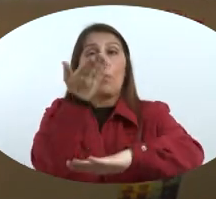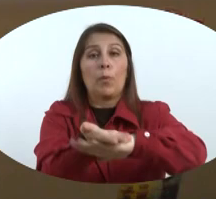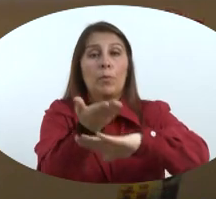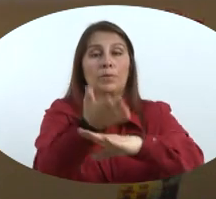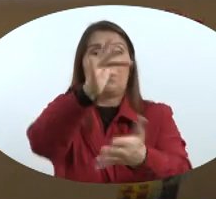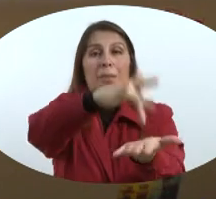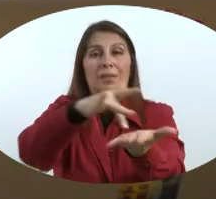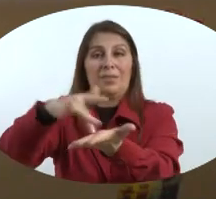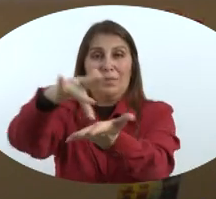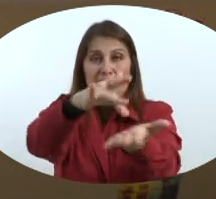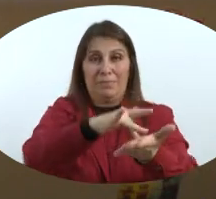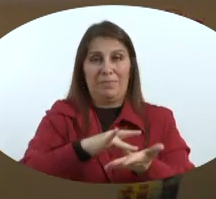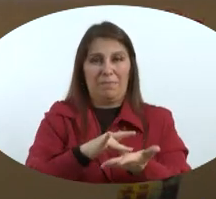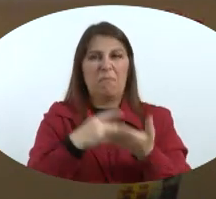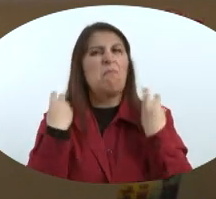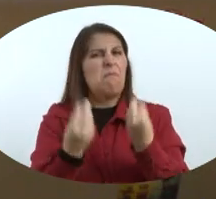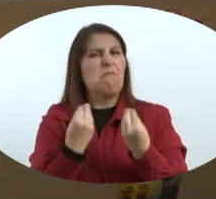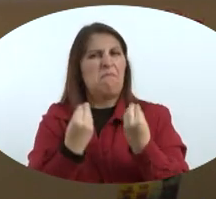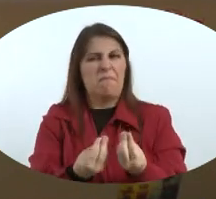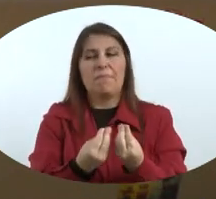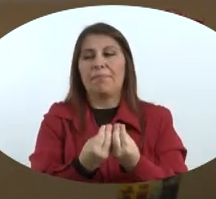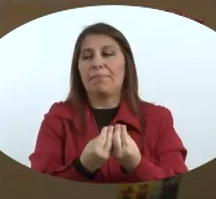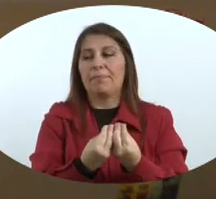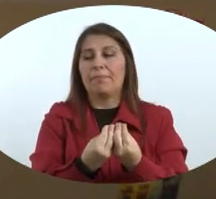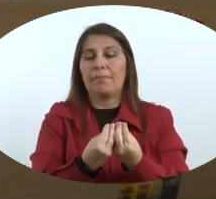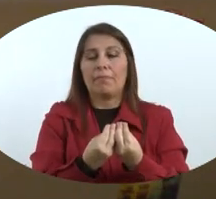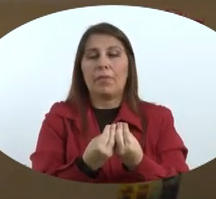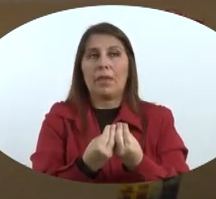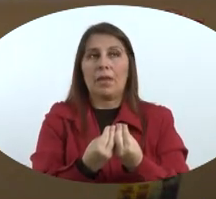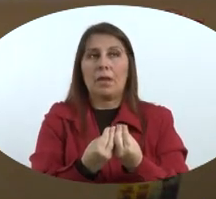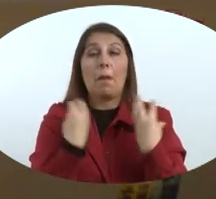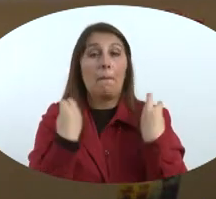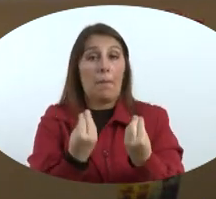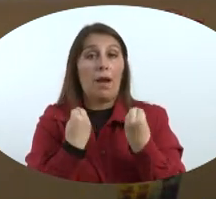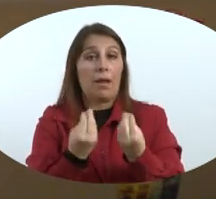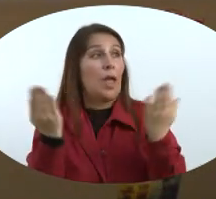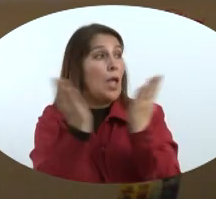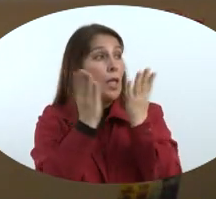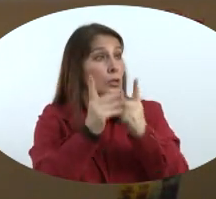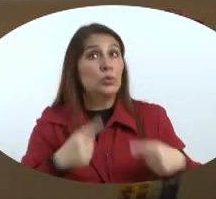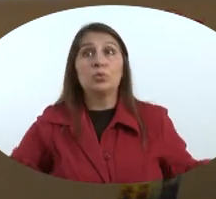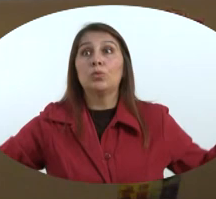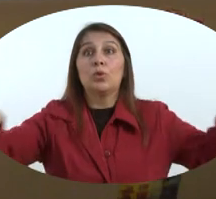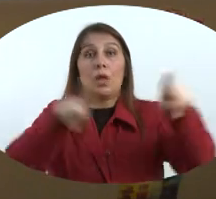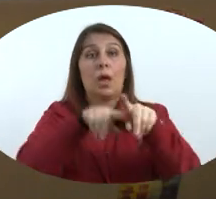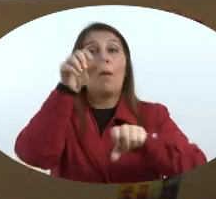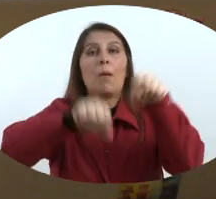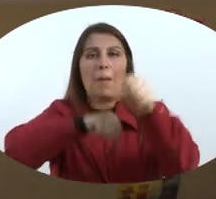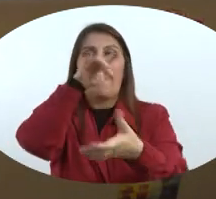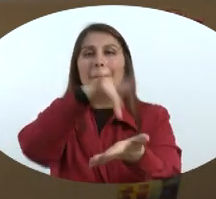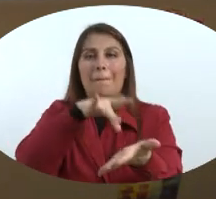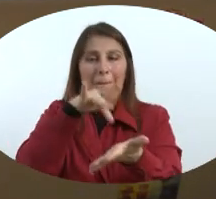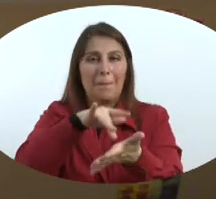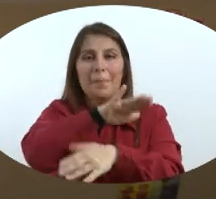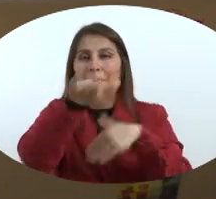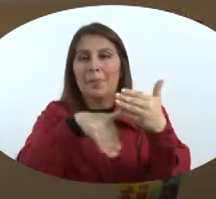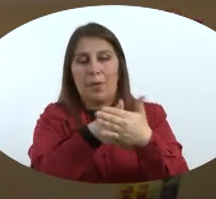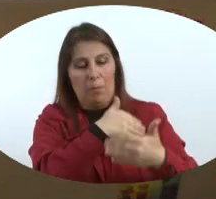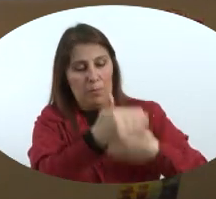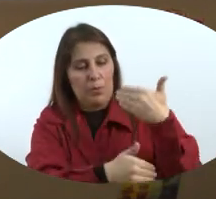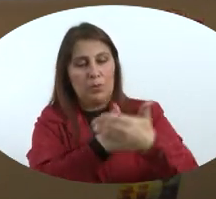participativas para que para que el estamento estudiantil pueda participar en los